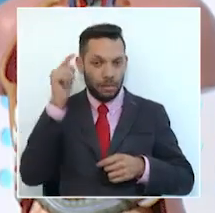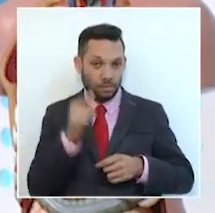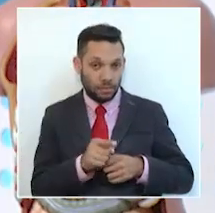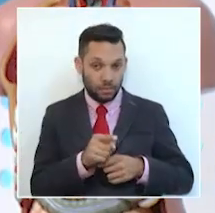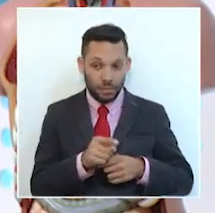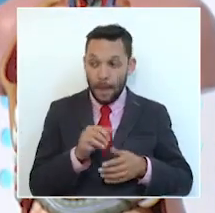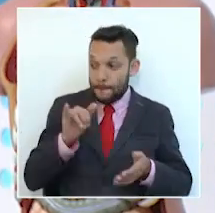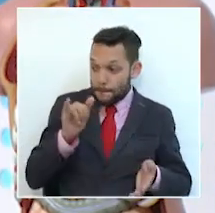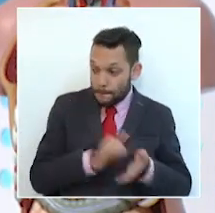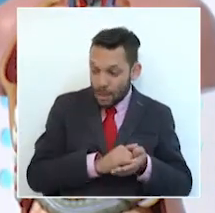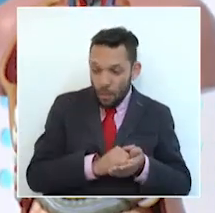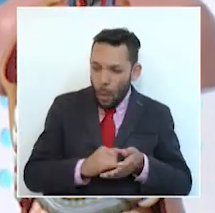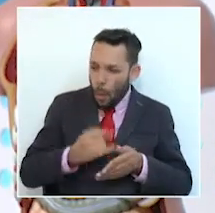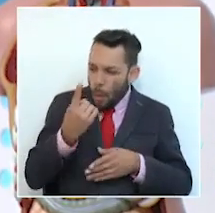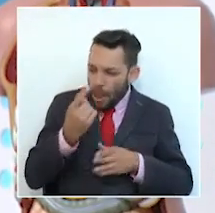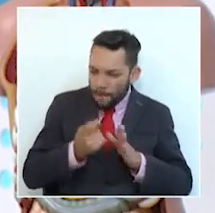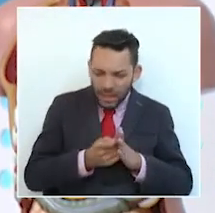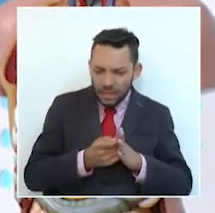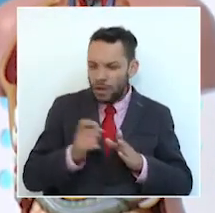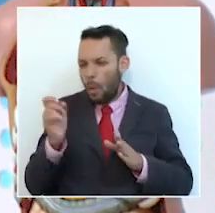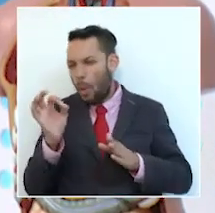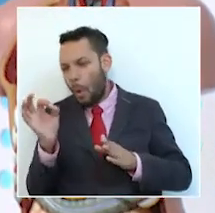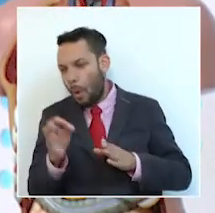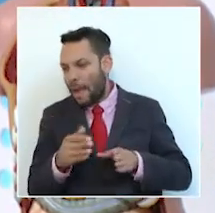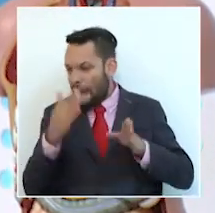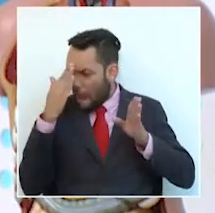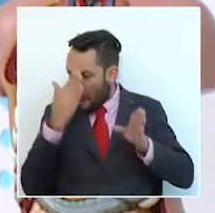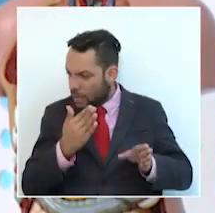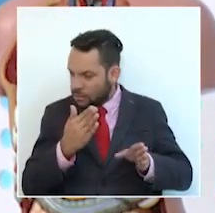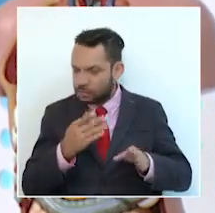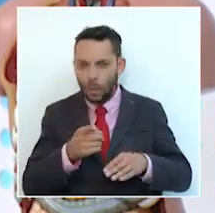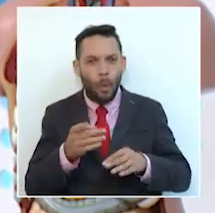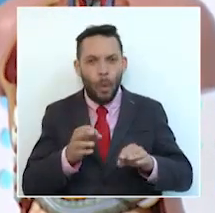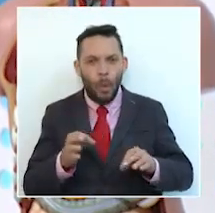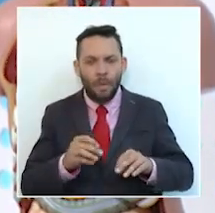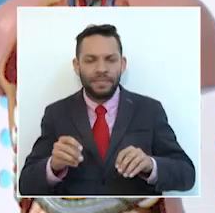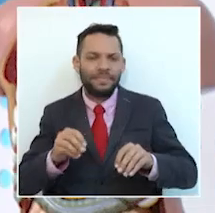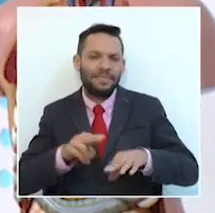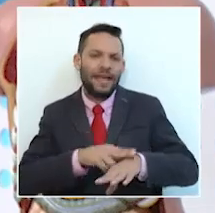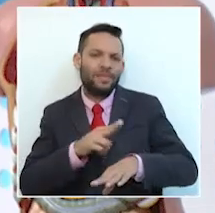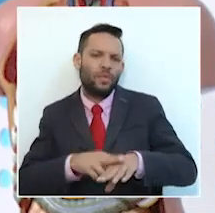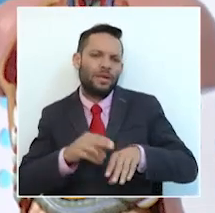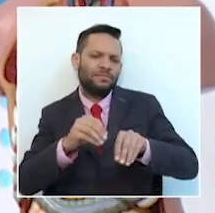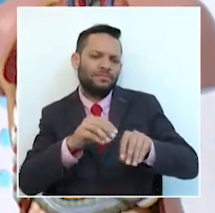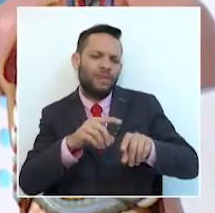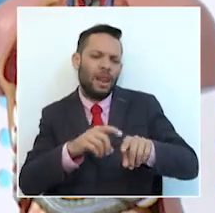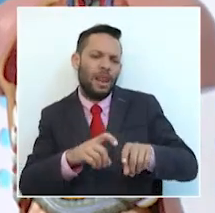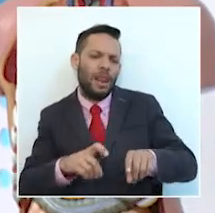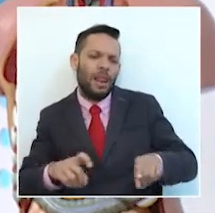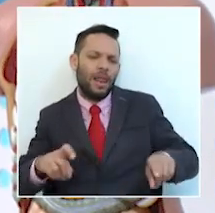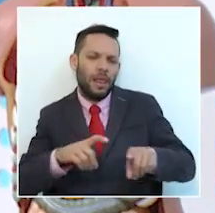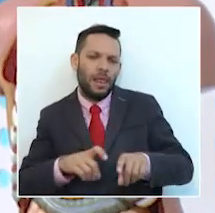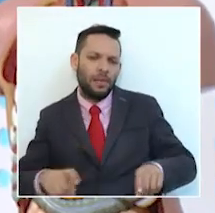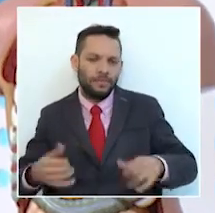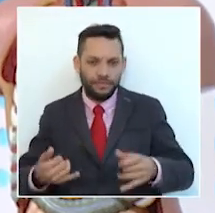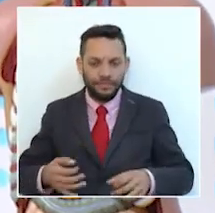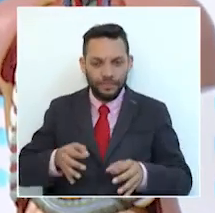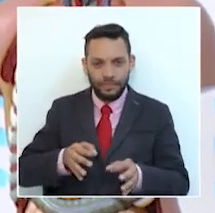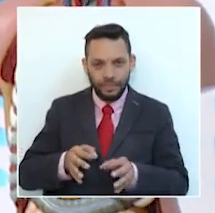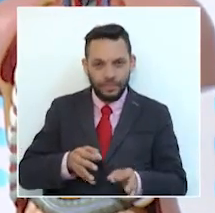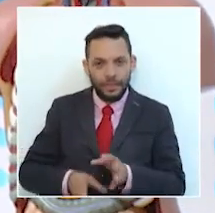está exactamente escrita nos ofrece y la tenemos que utilizar y por eso vamos a